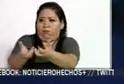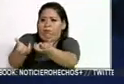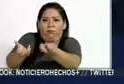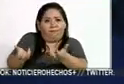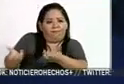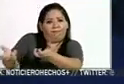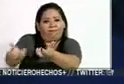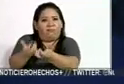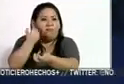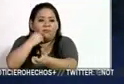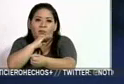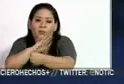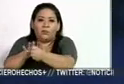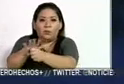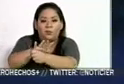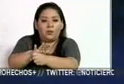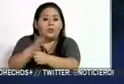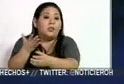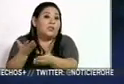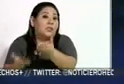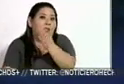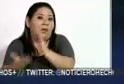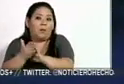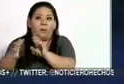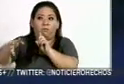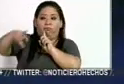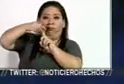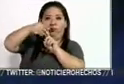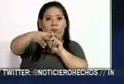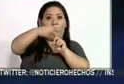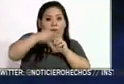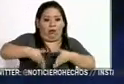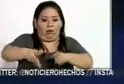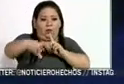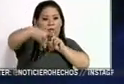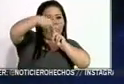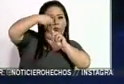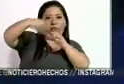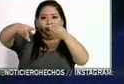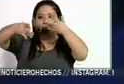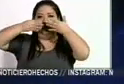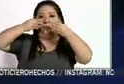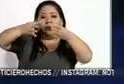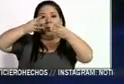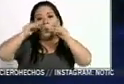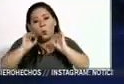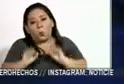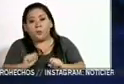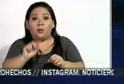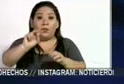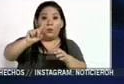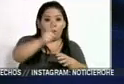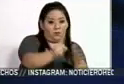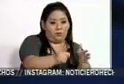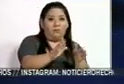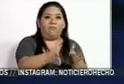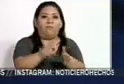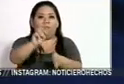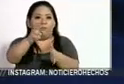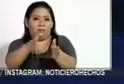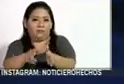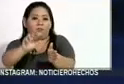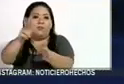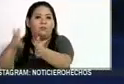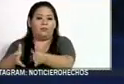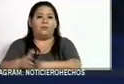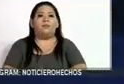digamos, la probabilidad de ser infectado en la calle. O son tres fases prácticamente las que tienen que tener en cuenta para este